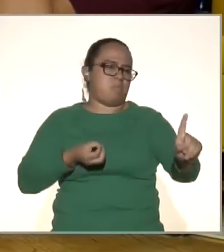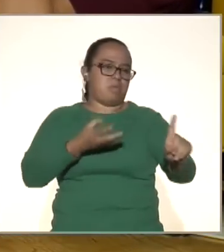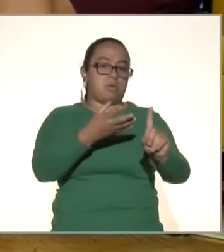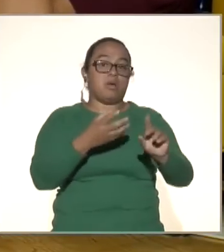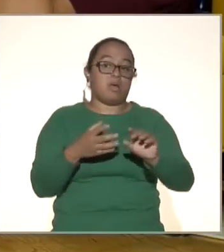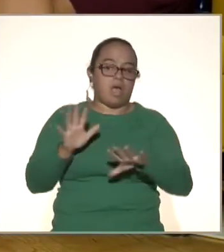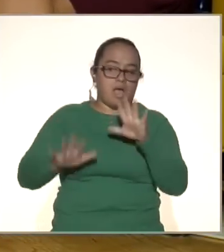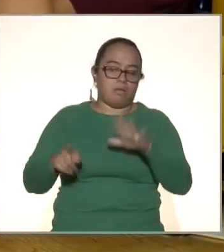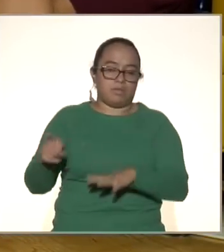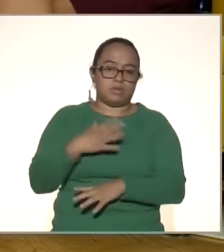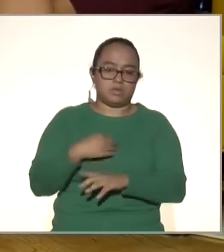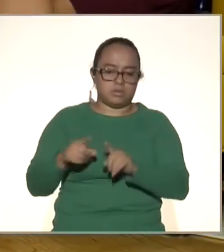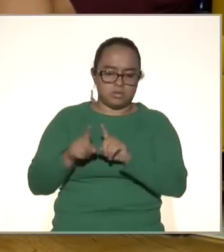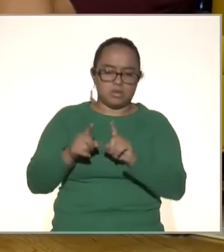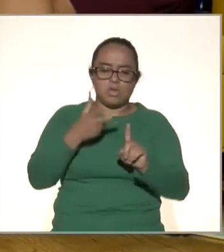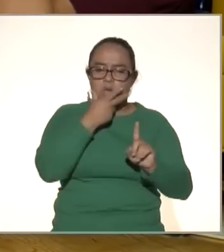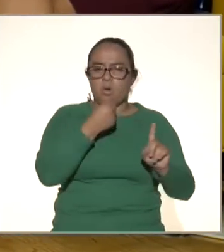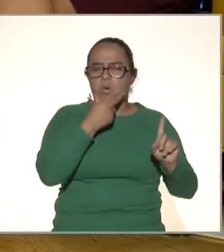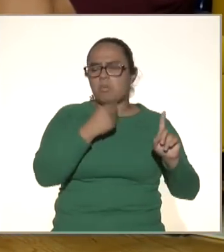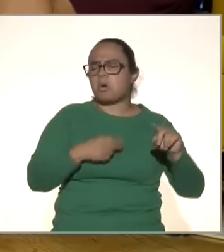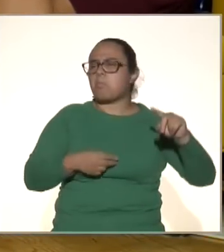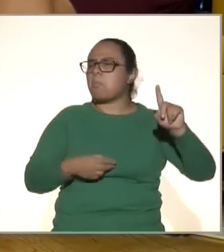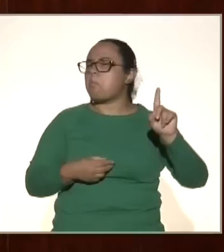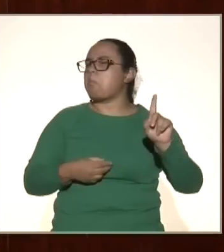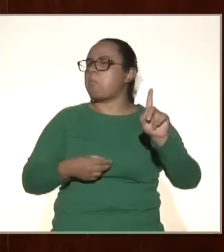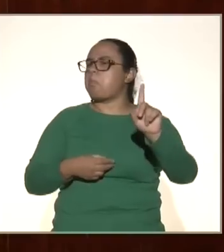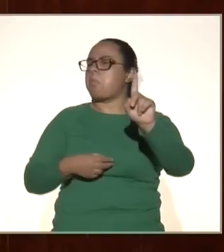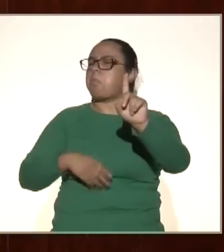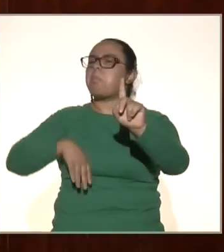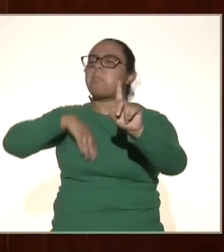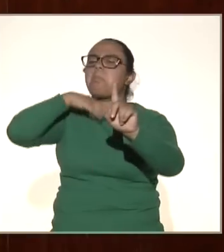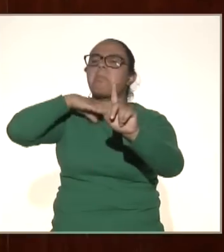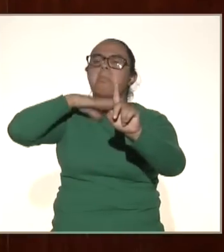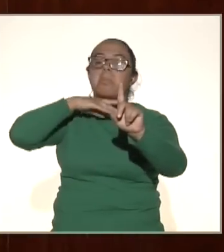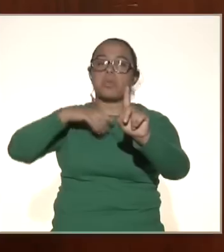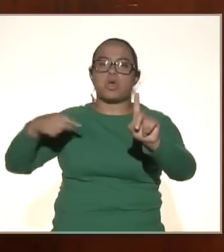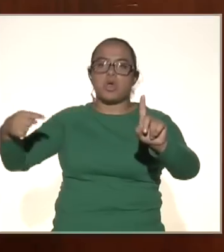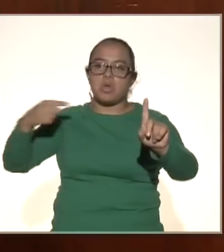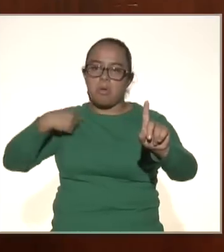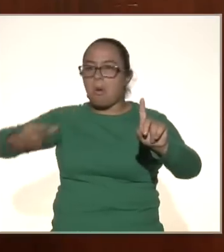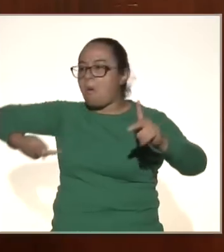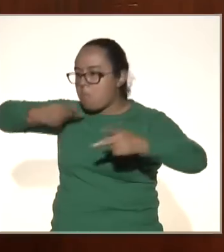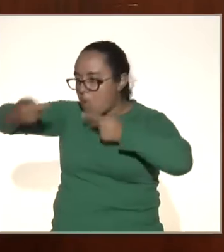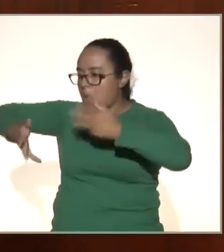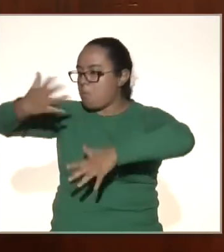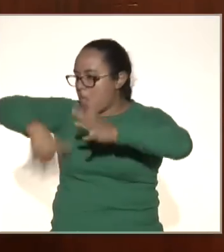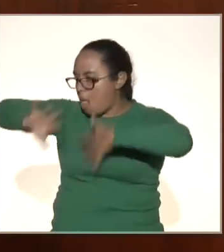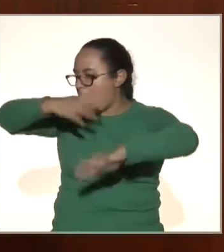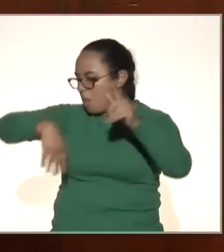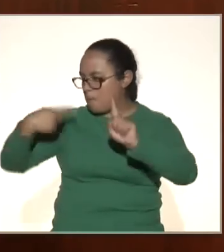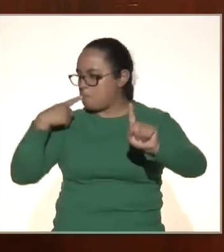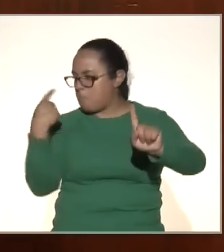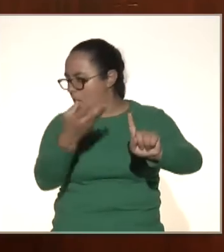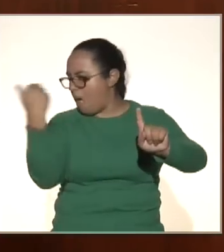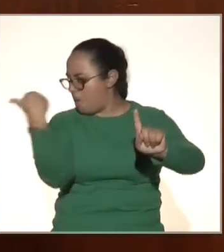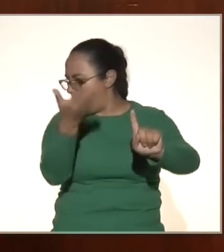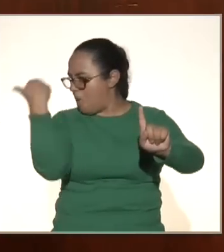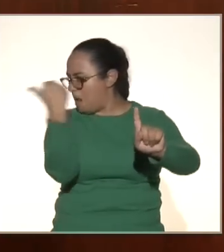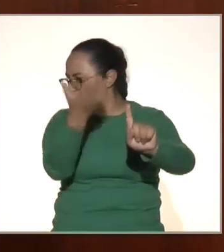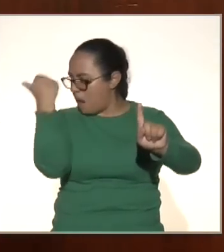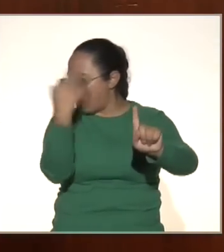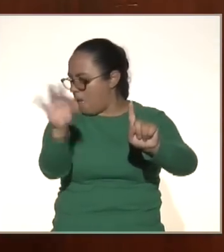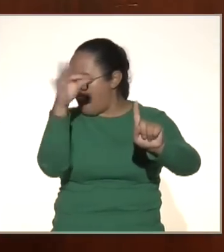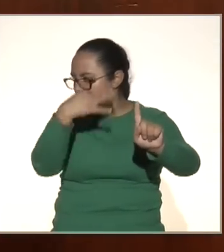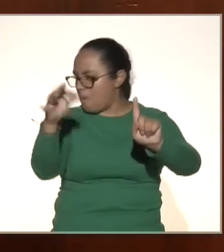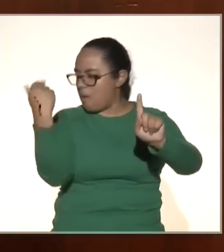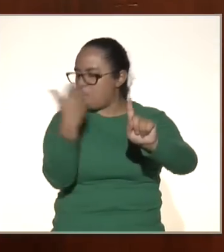hijo. Y el tipo va caminando como si nada. Sí. Tú ya te estás desgastando internamente de la manera más